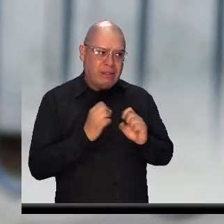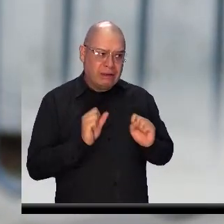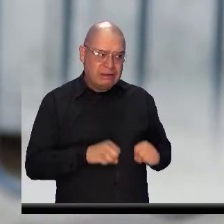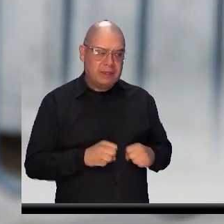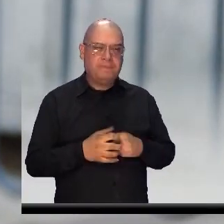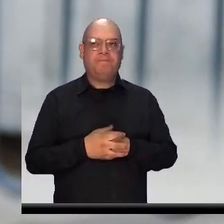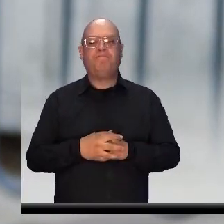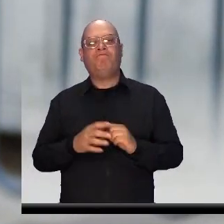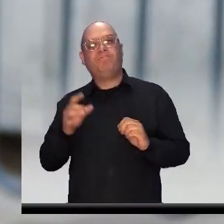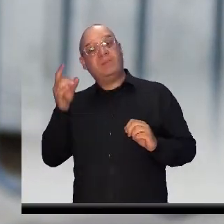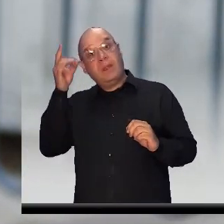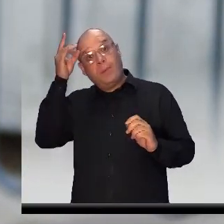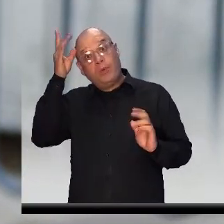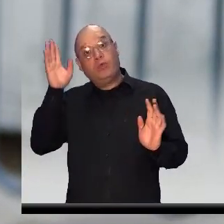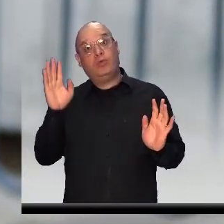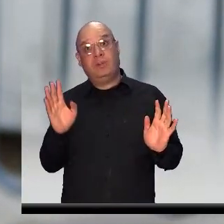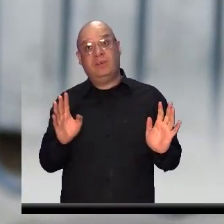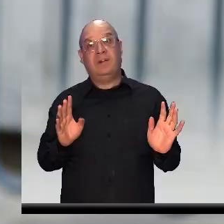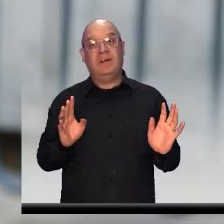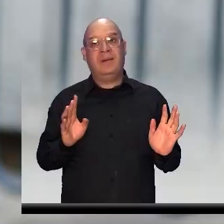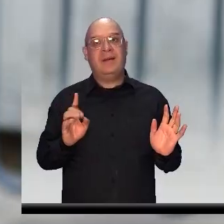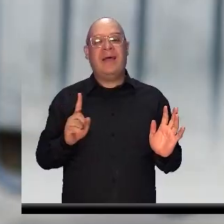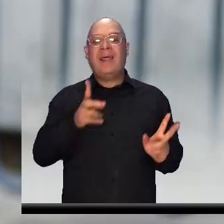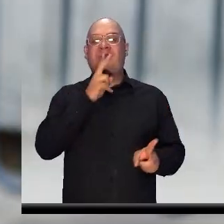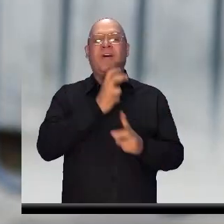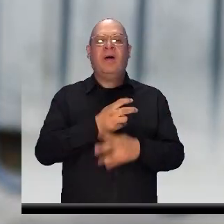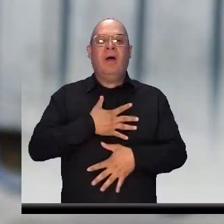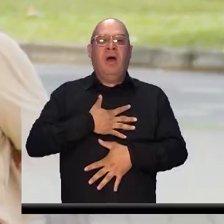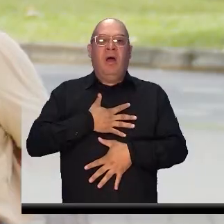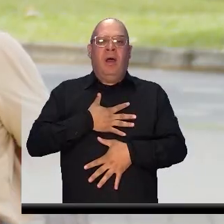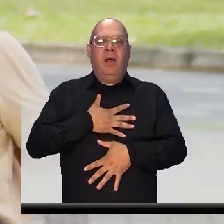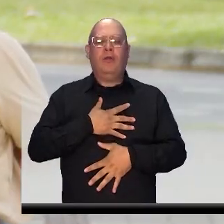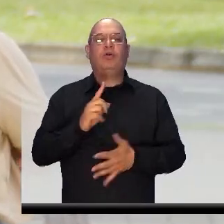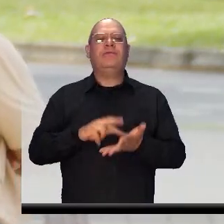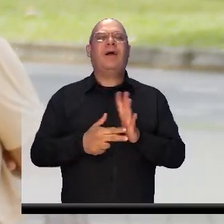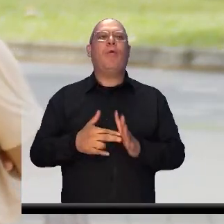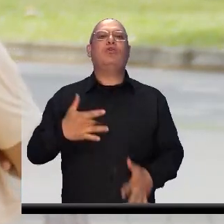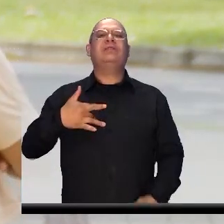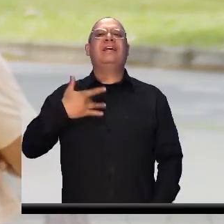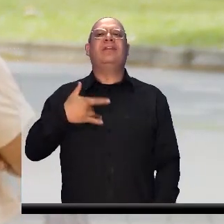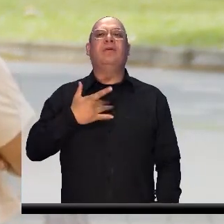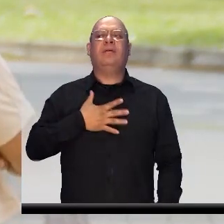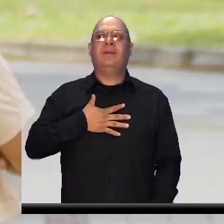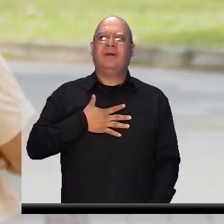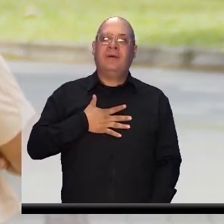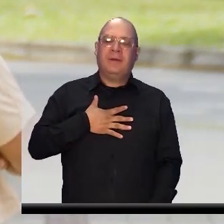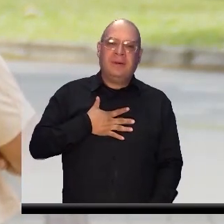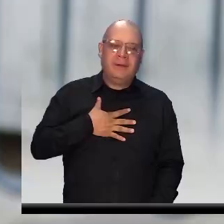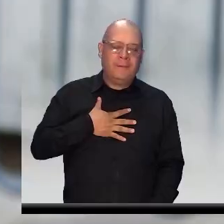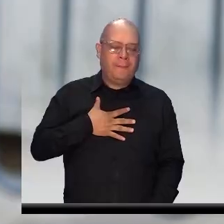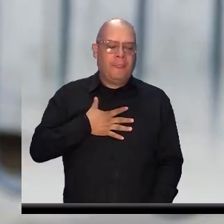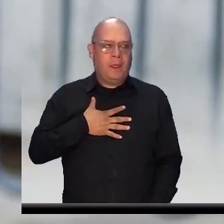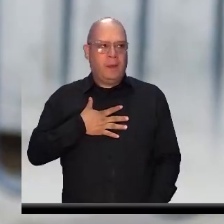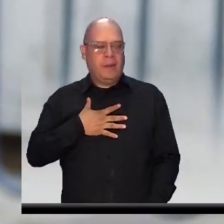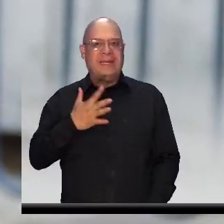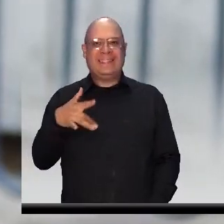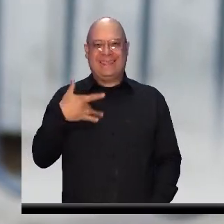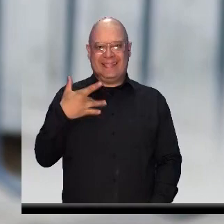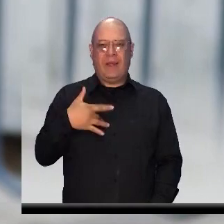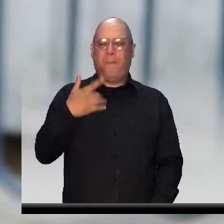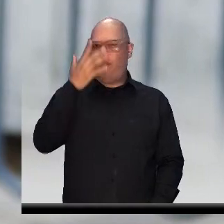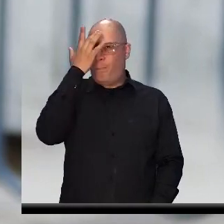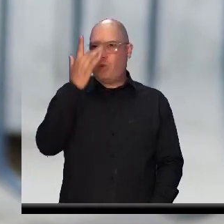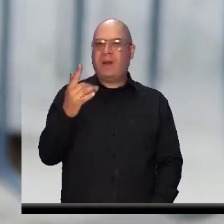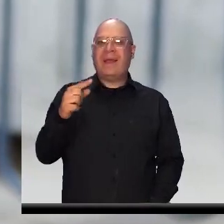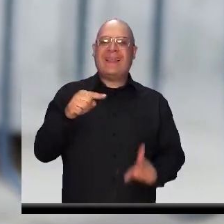en el caso de que, es más, no tanto dificultad como tal, sino como sensación, o sea, como esa disconfort para respirar. Porque cuando estamos con tantas